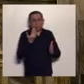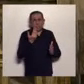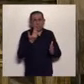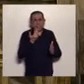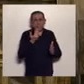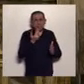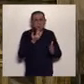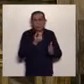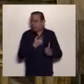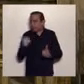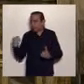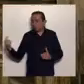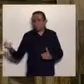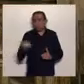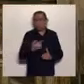mundo,